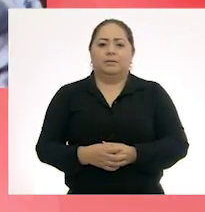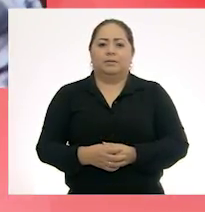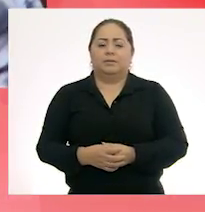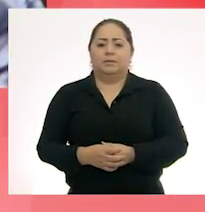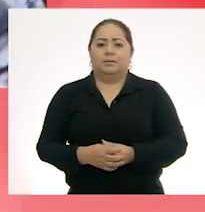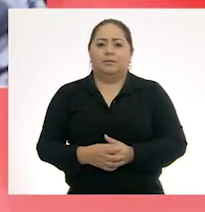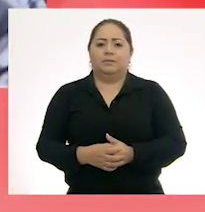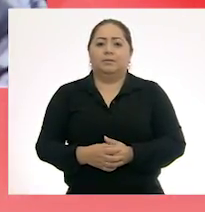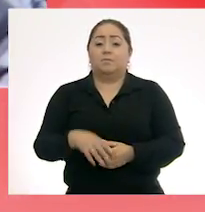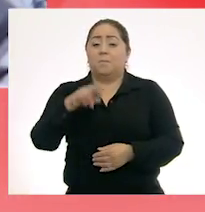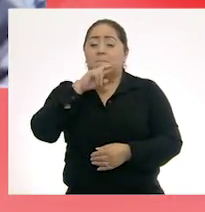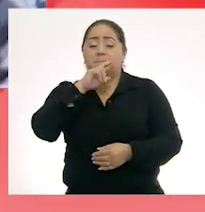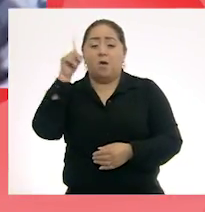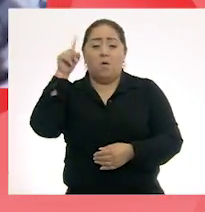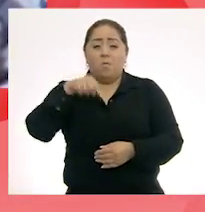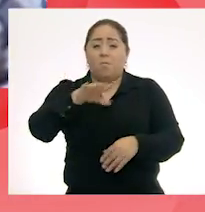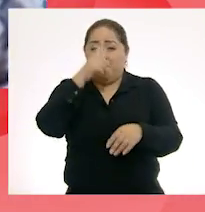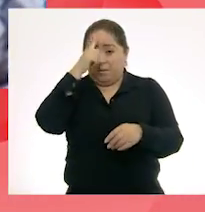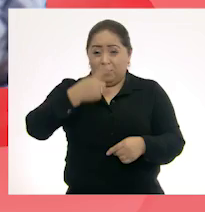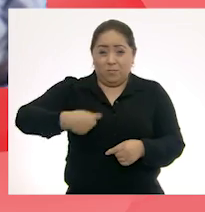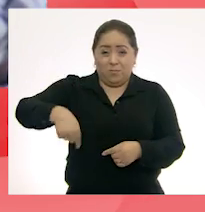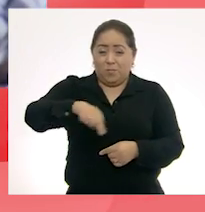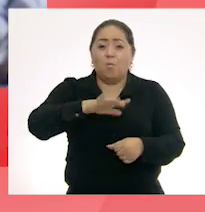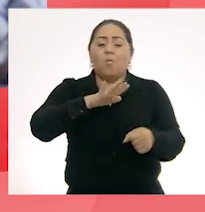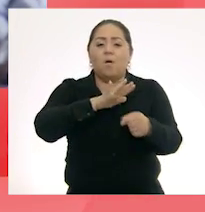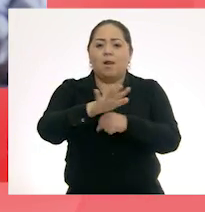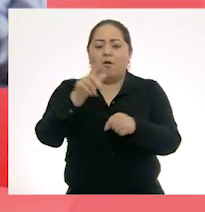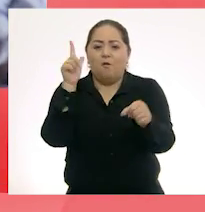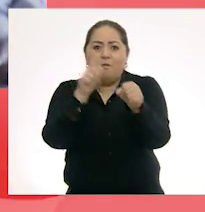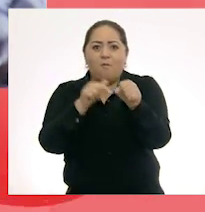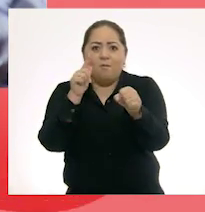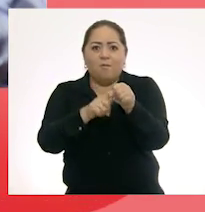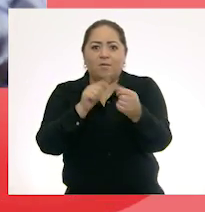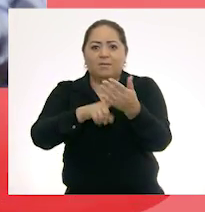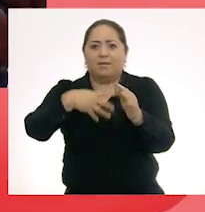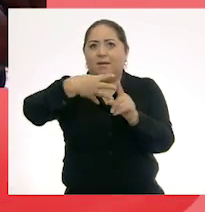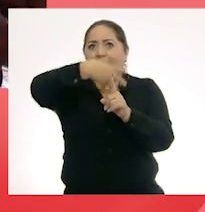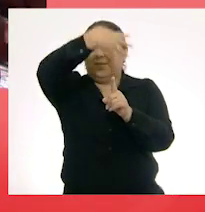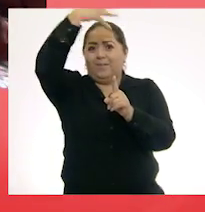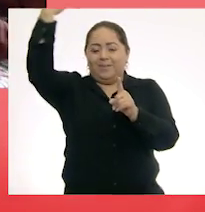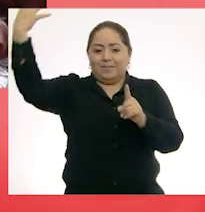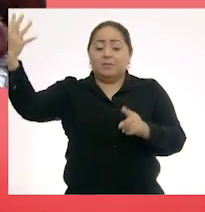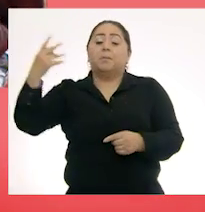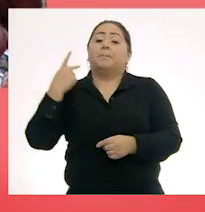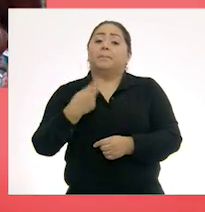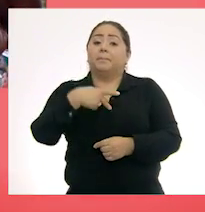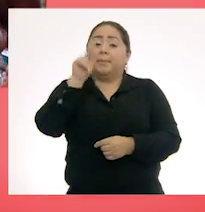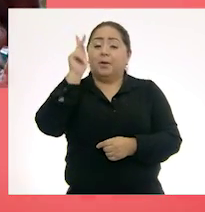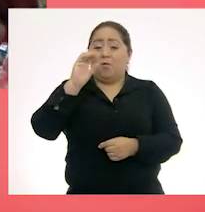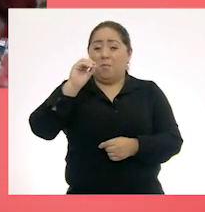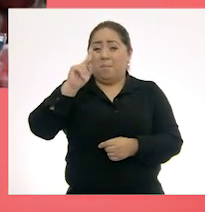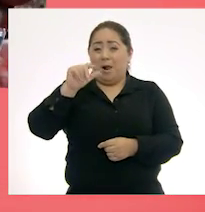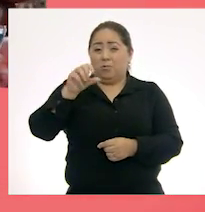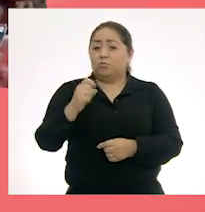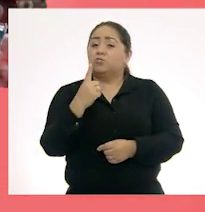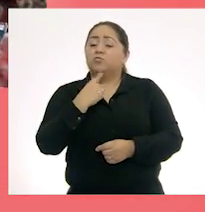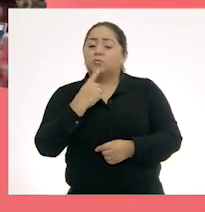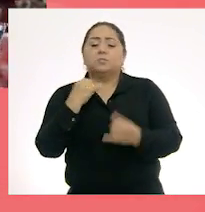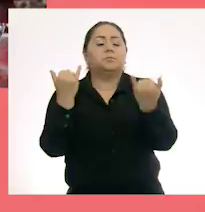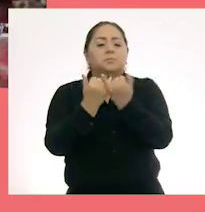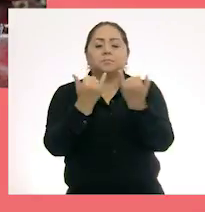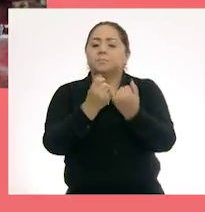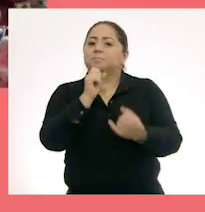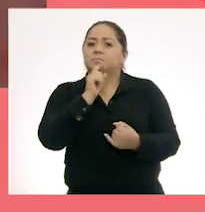El mejor ópalo para nosotros es aquel que tenga los colores del arco iris. Sin embargo, los ópalos rojos también